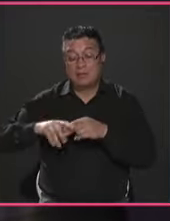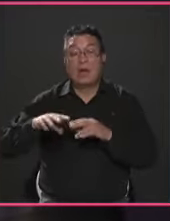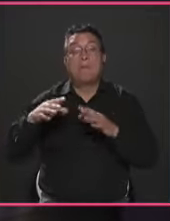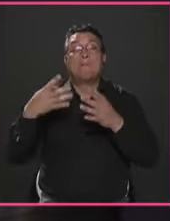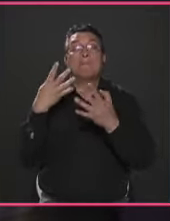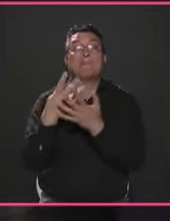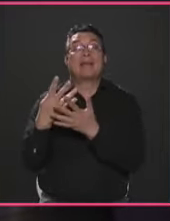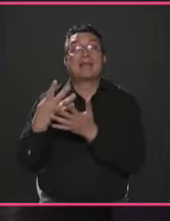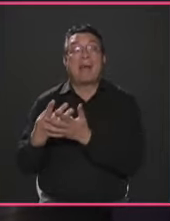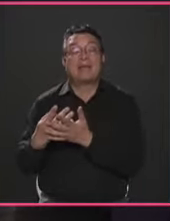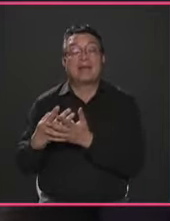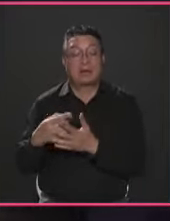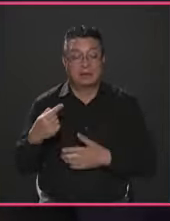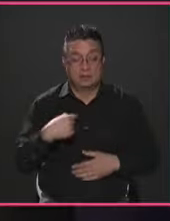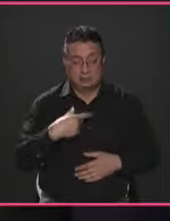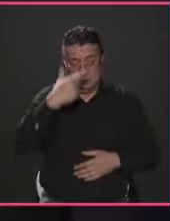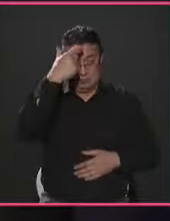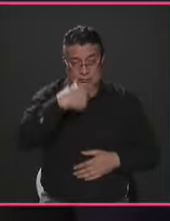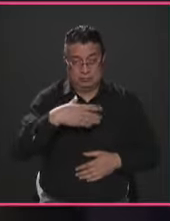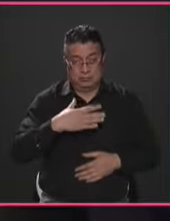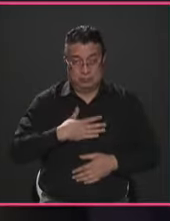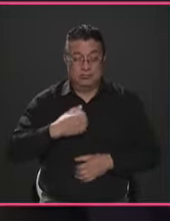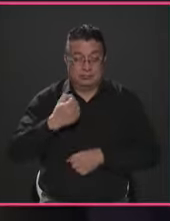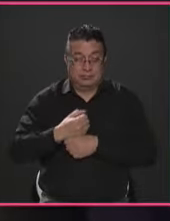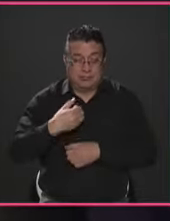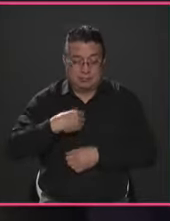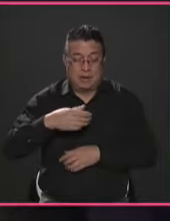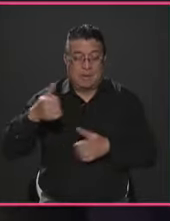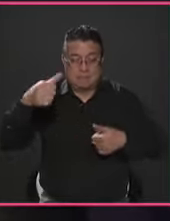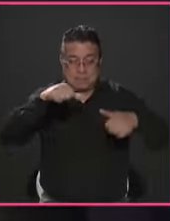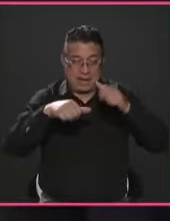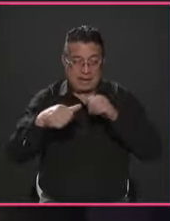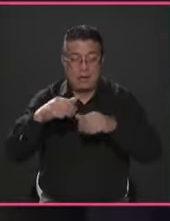genial para mí como matemática y